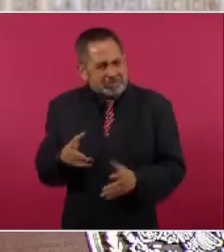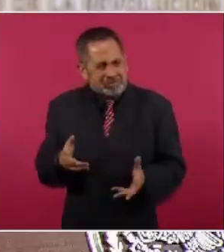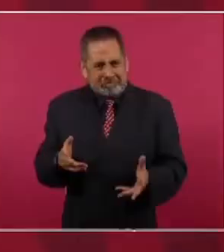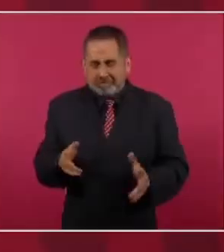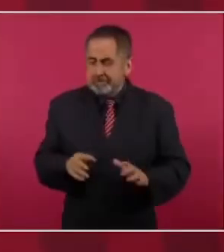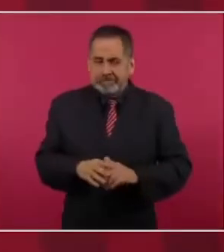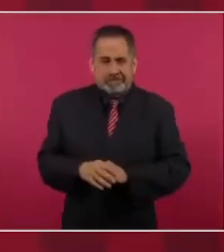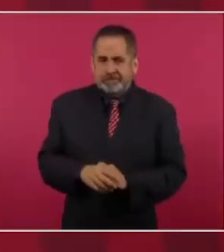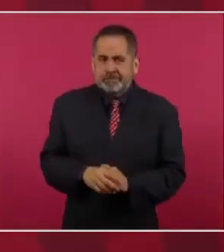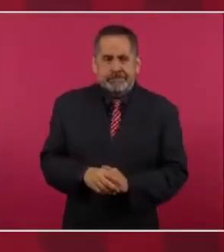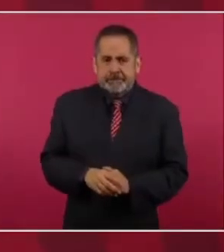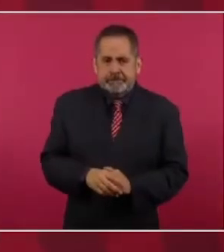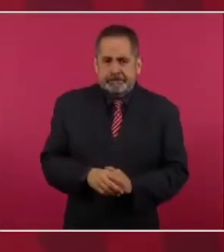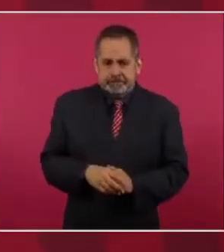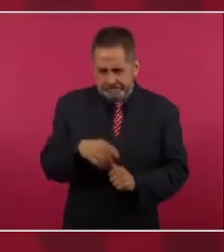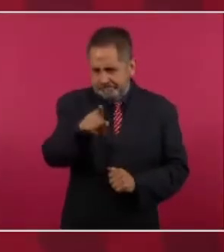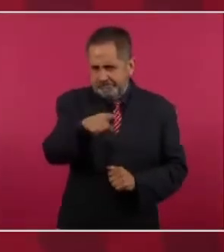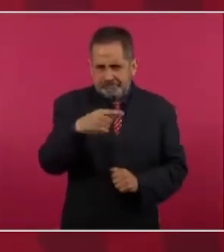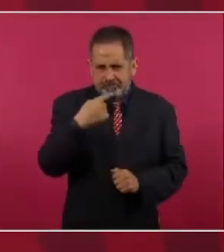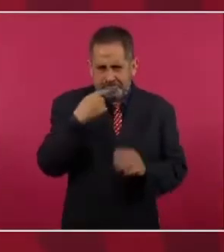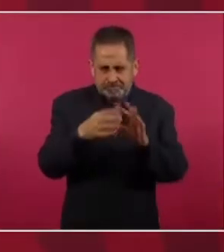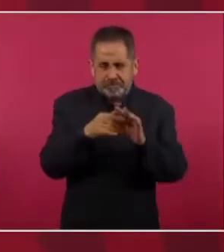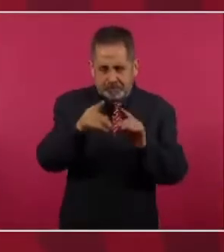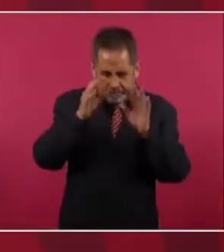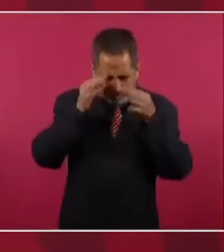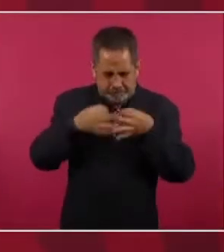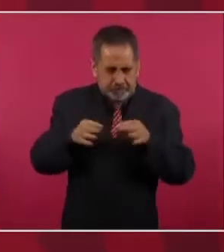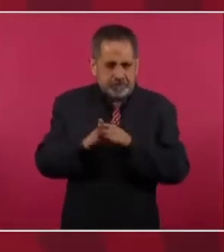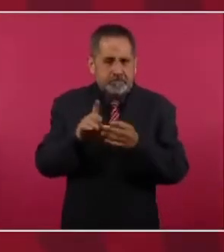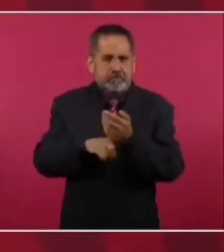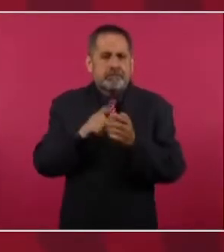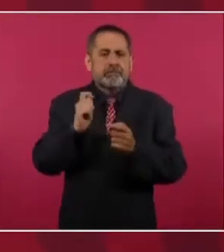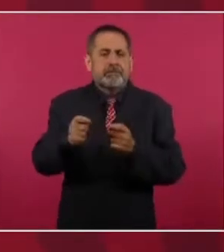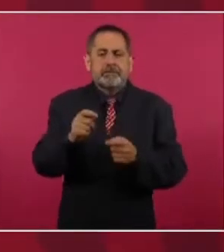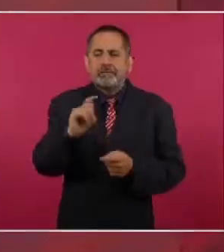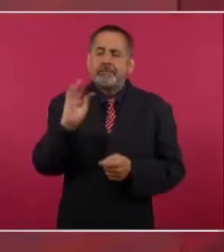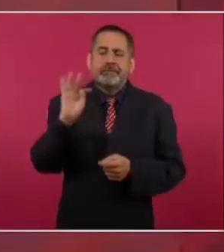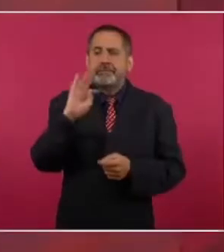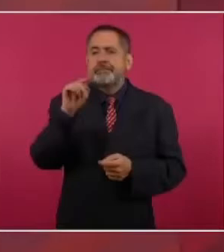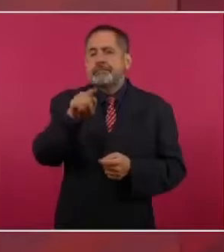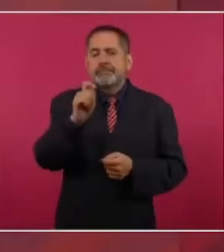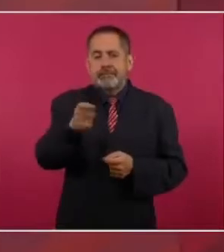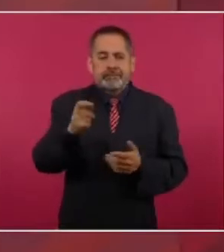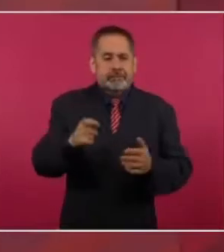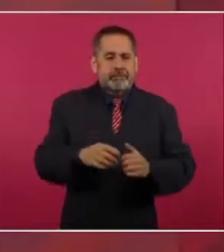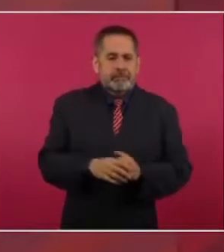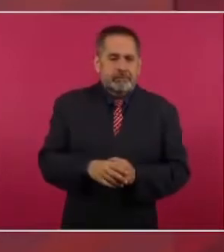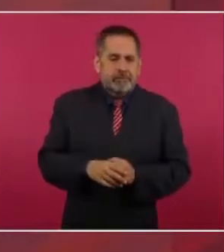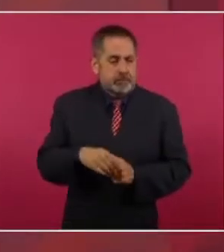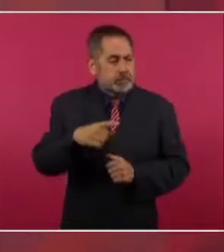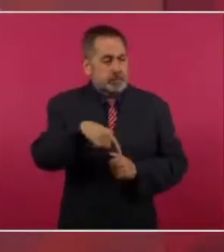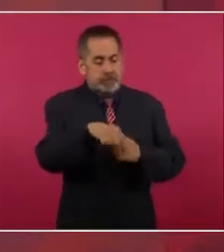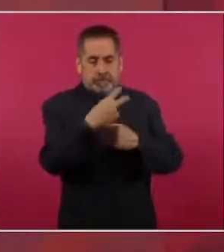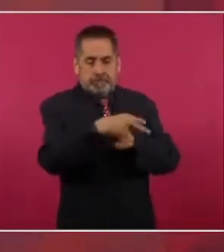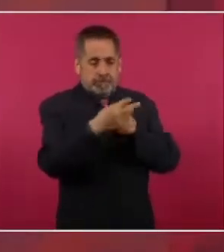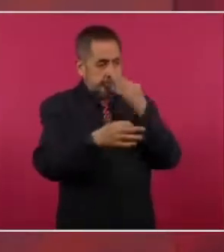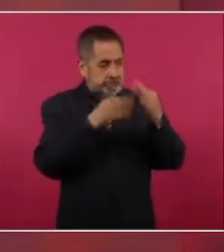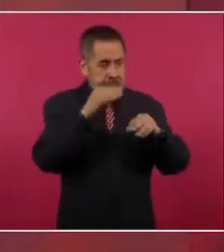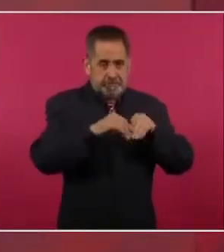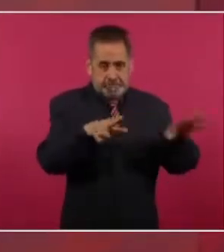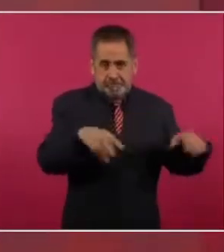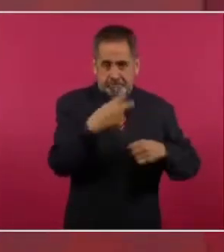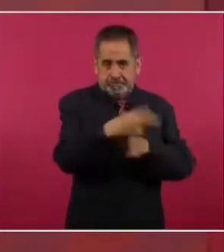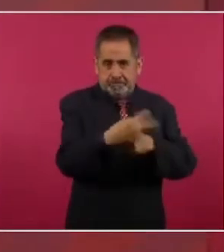Un buen ejercicio de autocrítica sería el que las televisoras